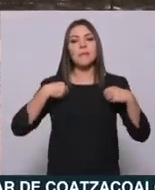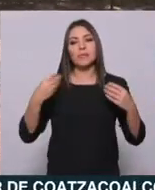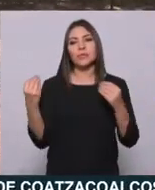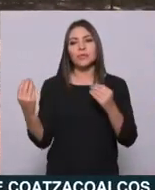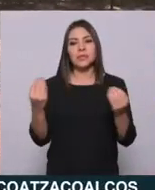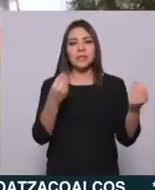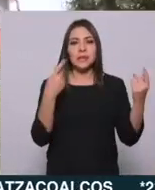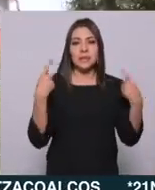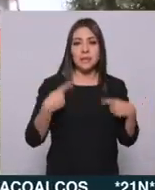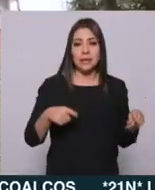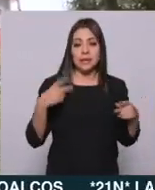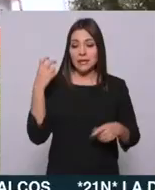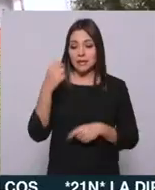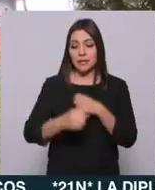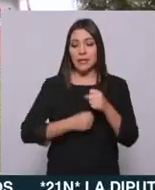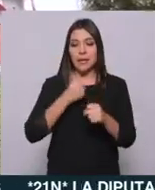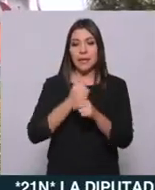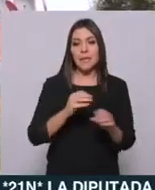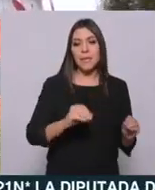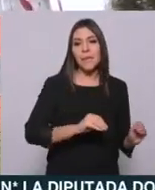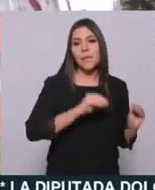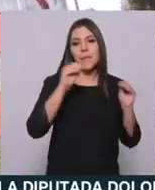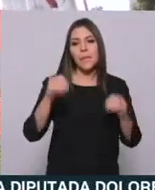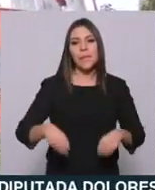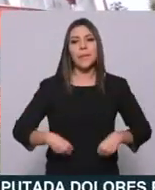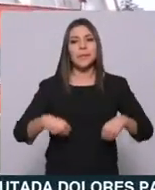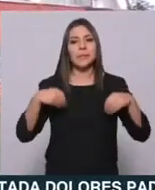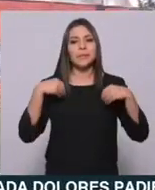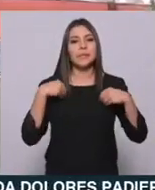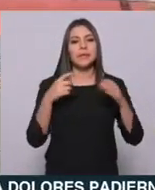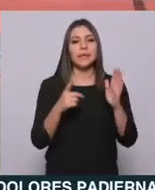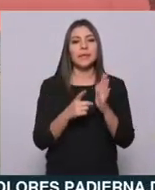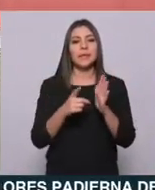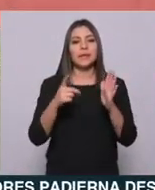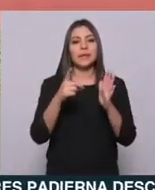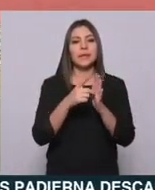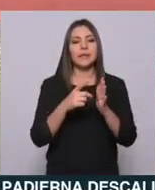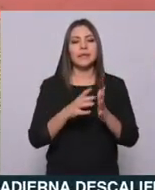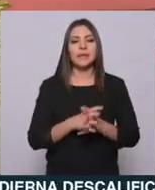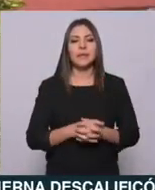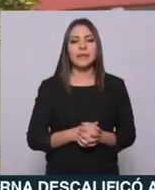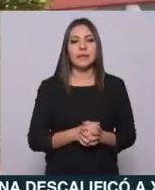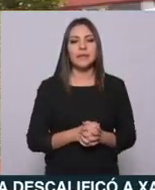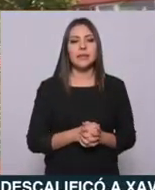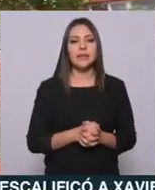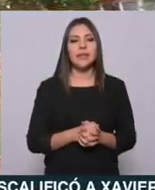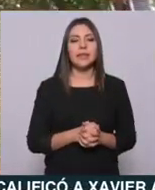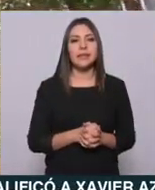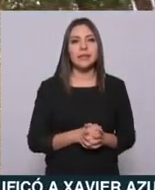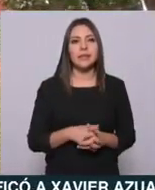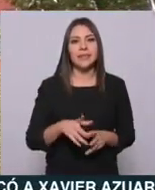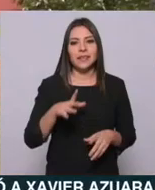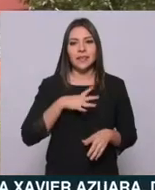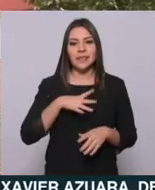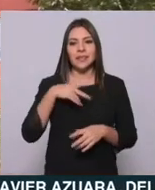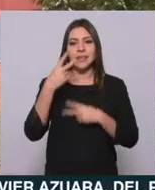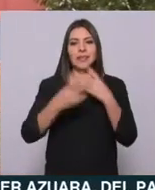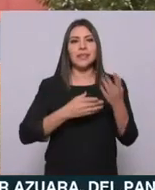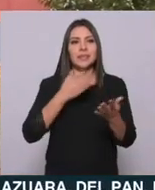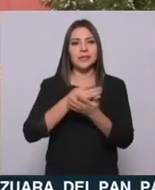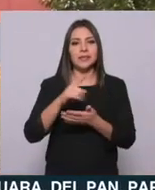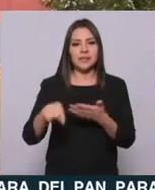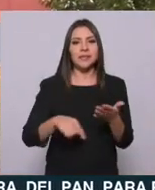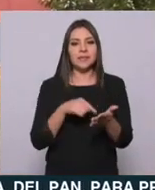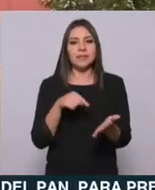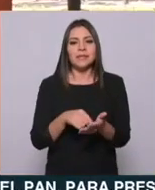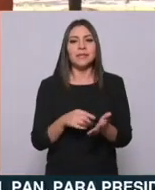que desde ese año llegaron a habitar los departamentos o que a lo largo del tiempo han llegado a establecerse en el lugar.